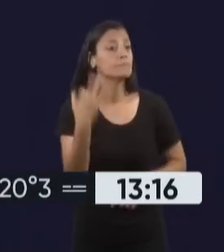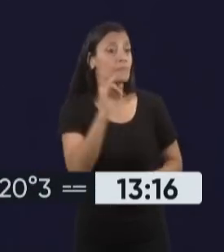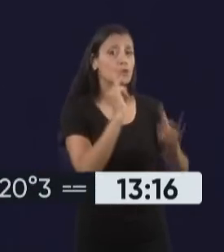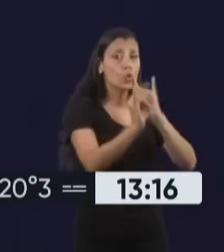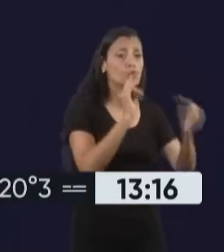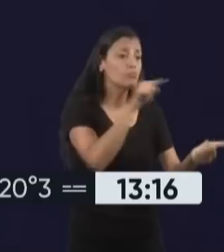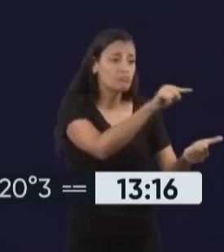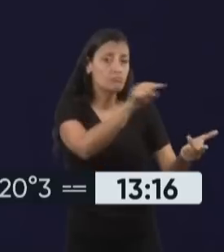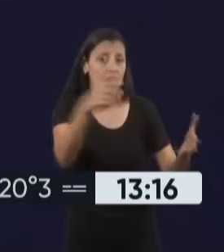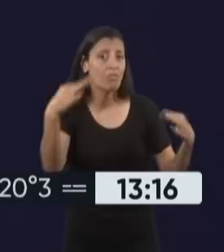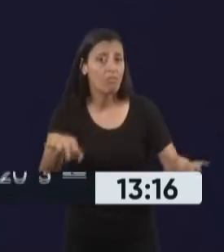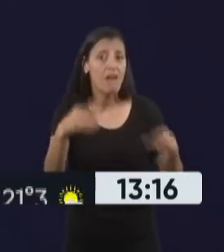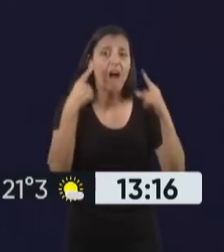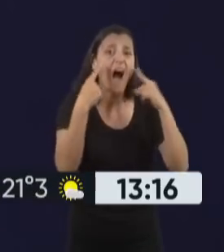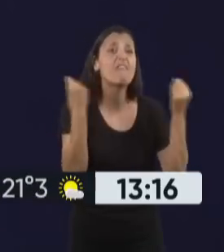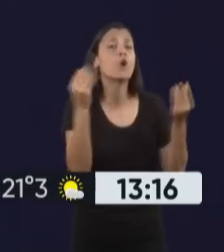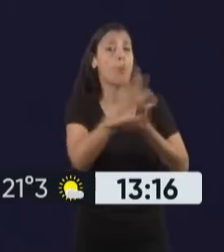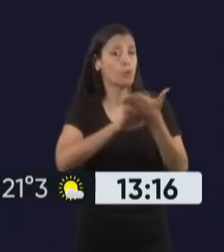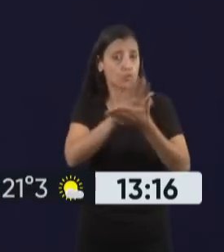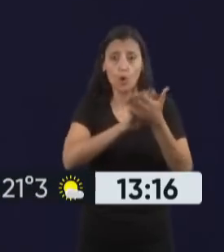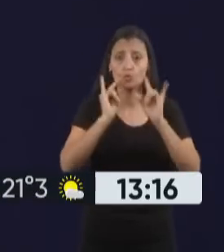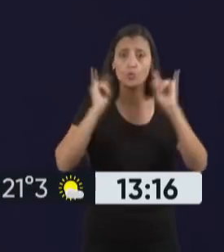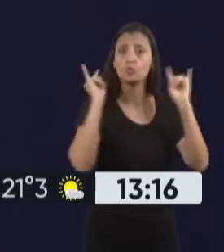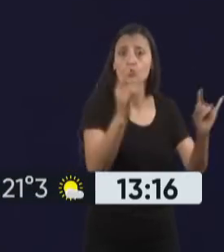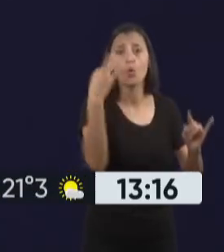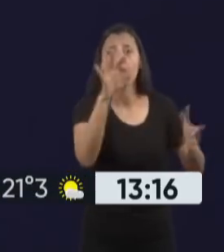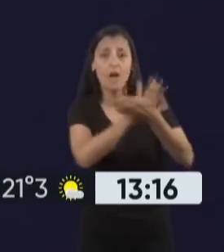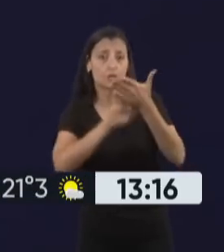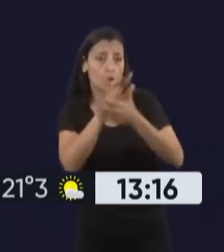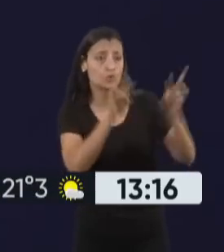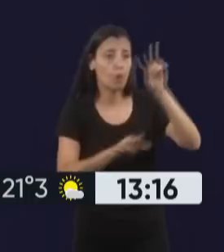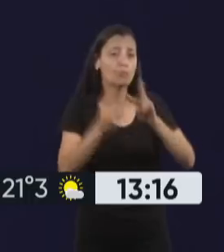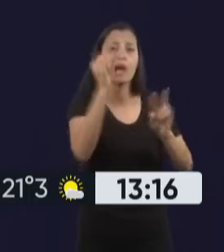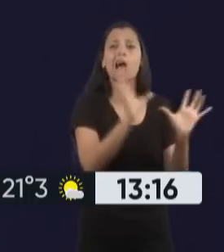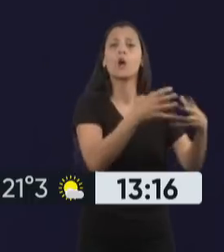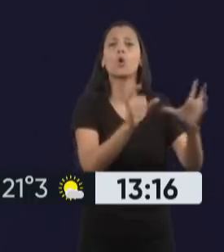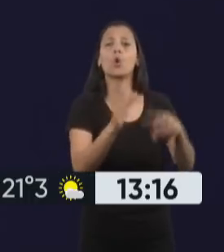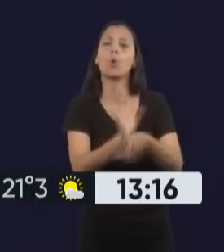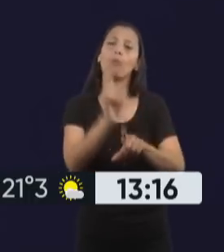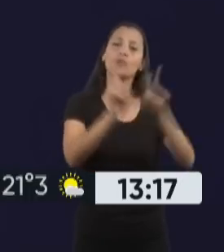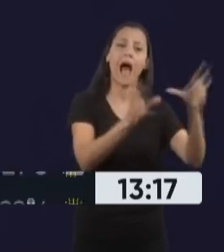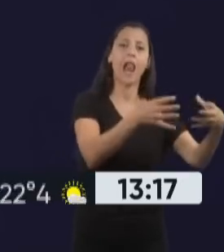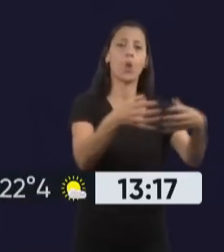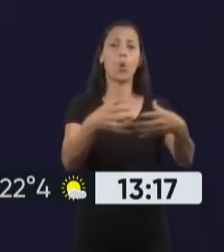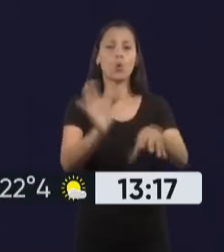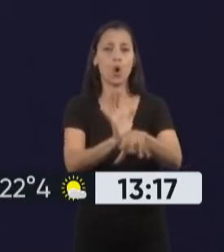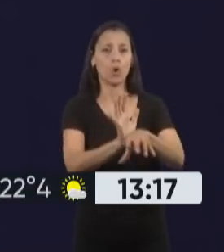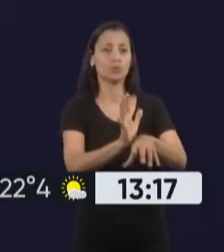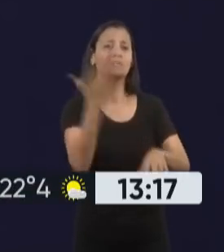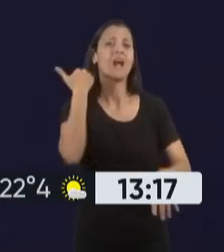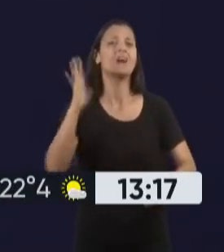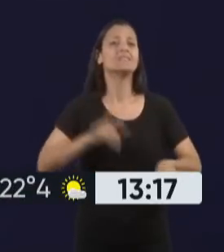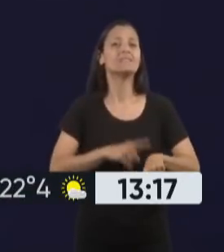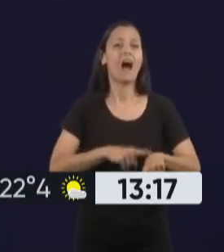ver cómo resuelven con estos grupitos de gente, de chicos